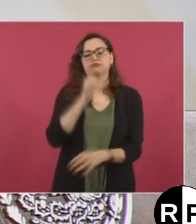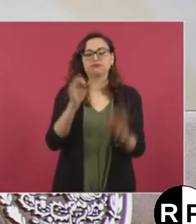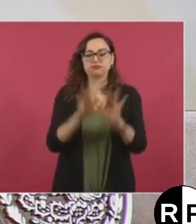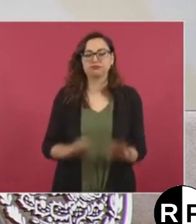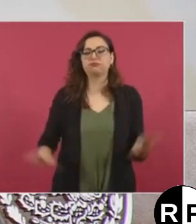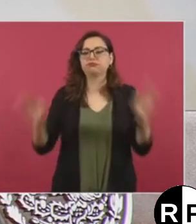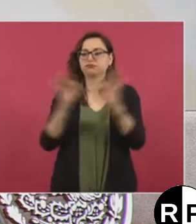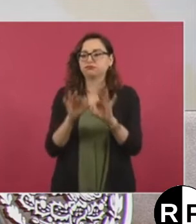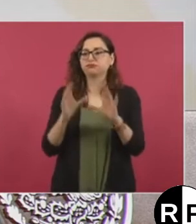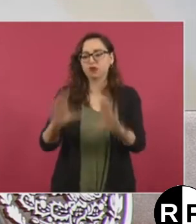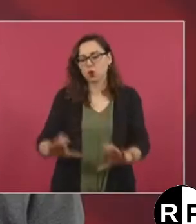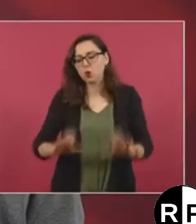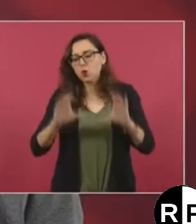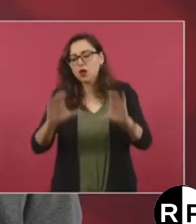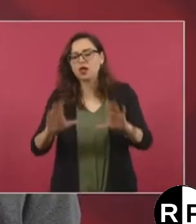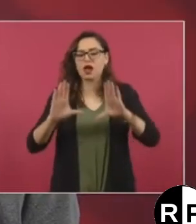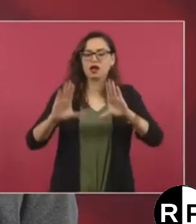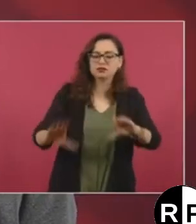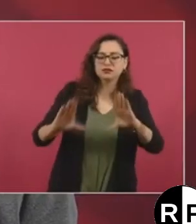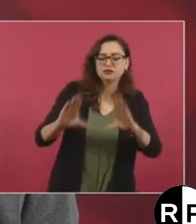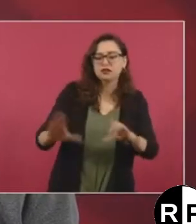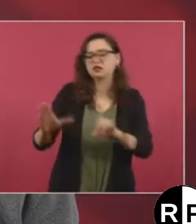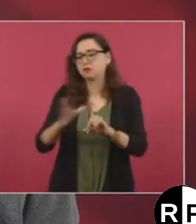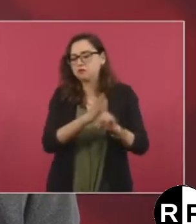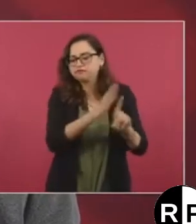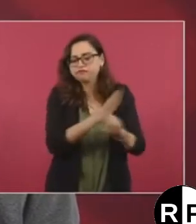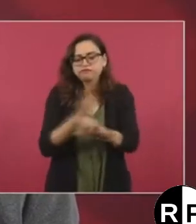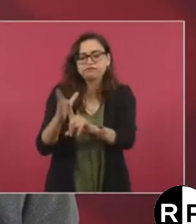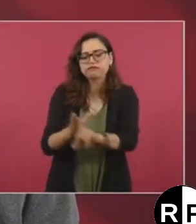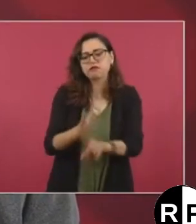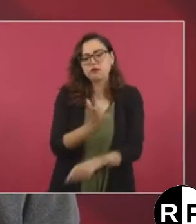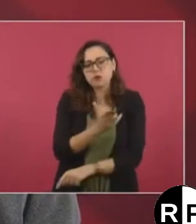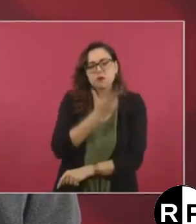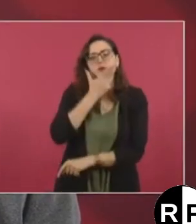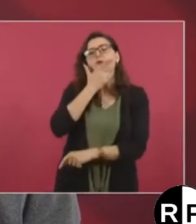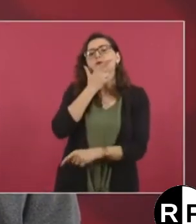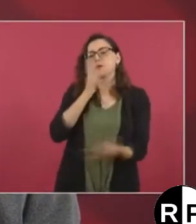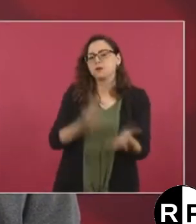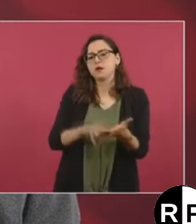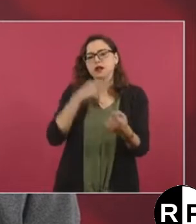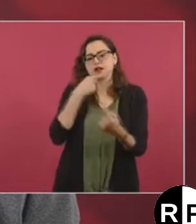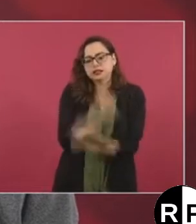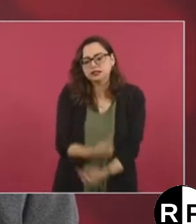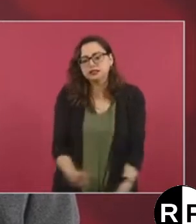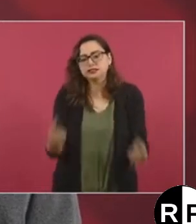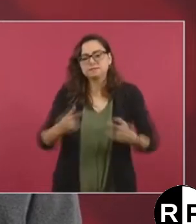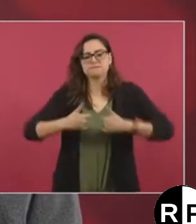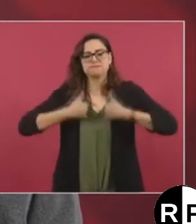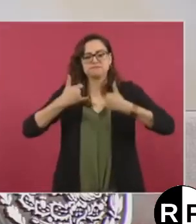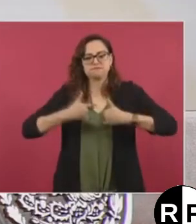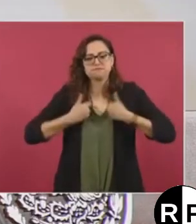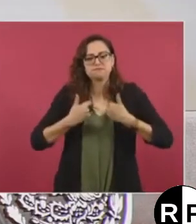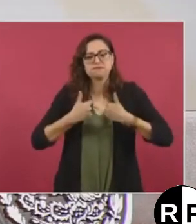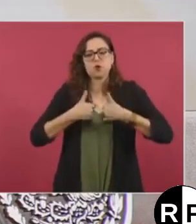y que es educar y que es orientar y atender a ese tesoro tan preciado que son nuestros niños, nuestras niñas, nuestros adolescentes y